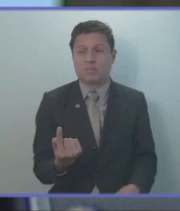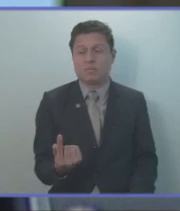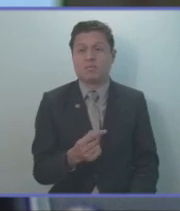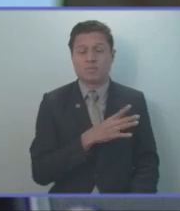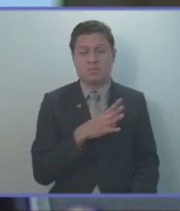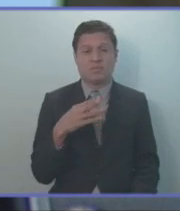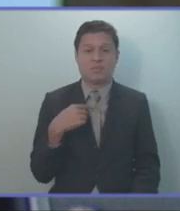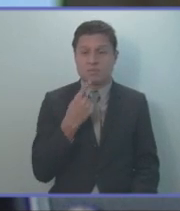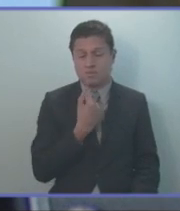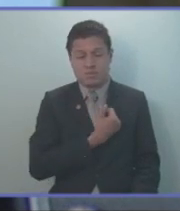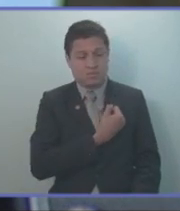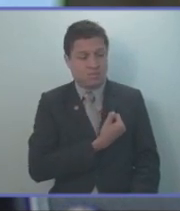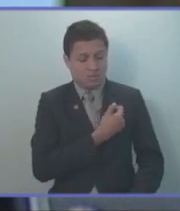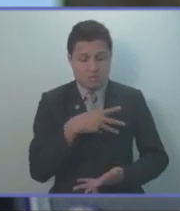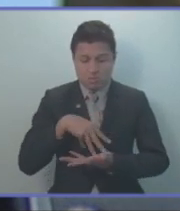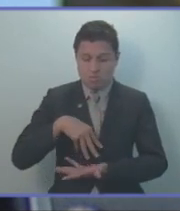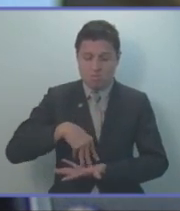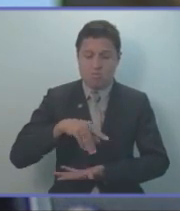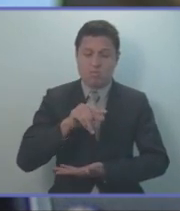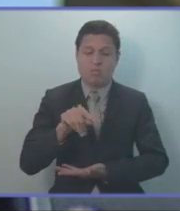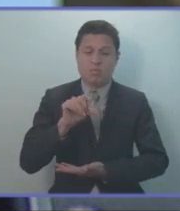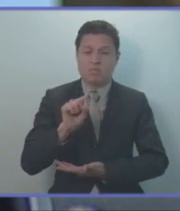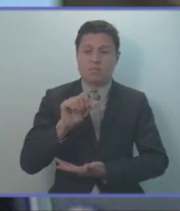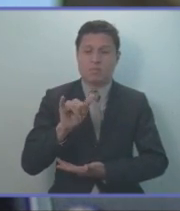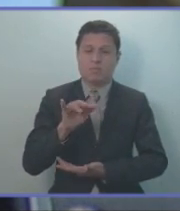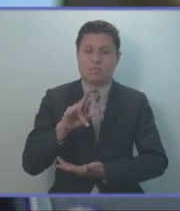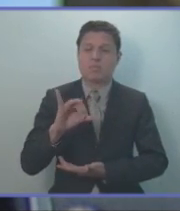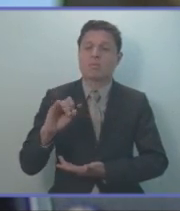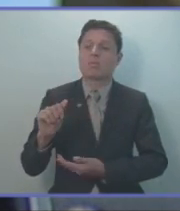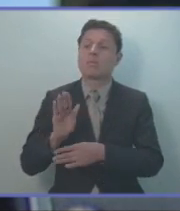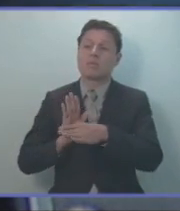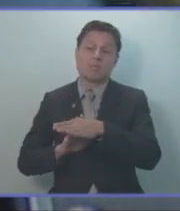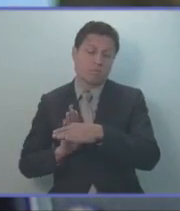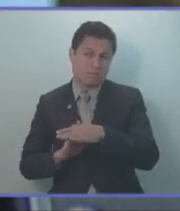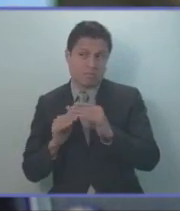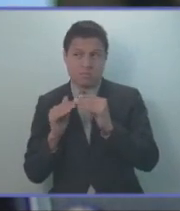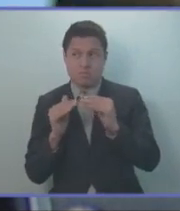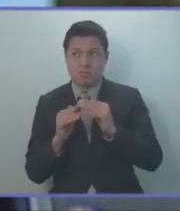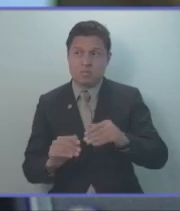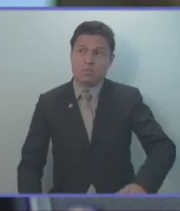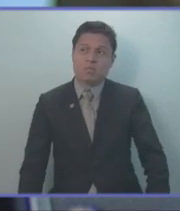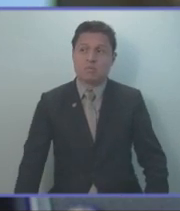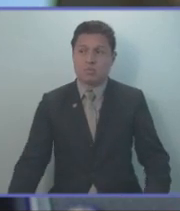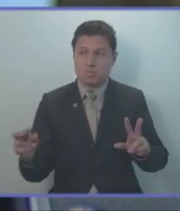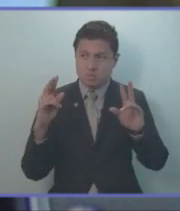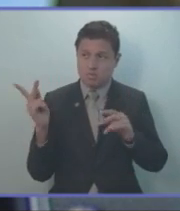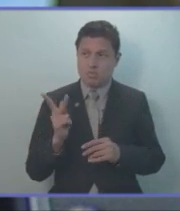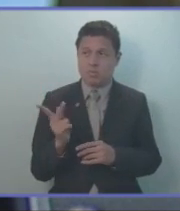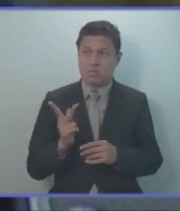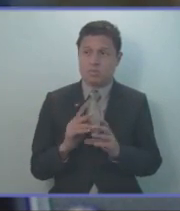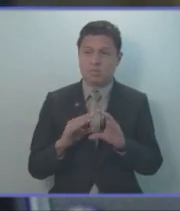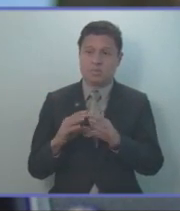de las víctimas del pueblo sirio, exhortando a la vez a las partes a no